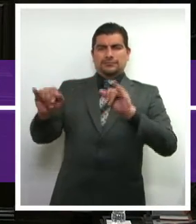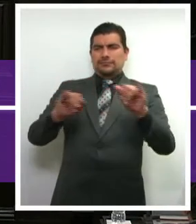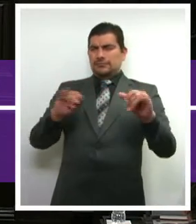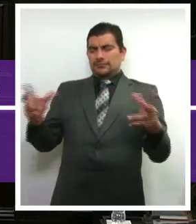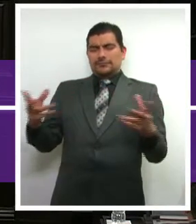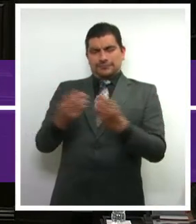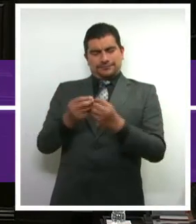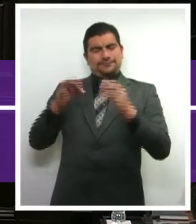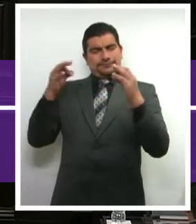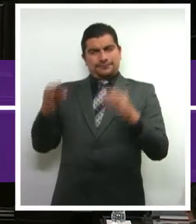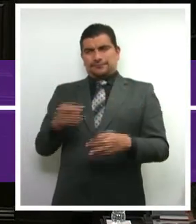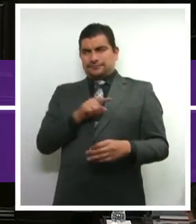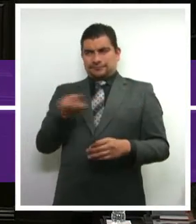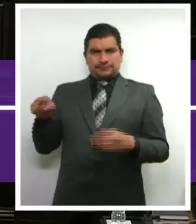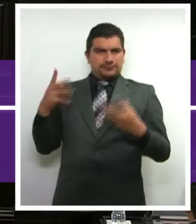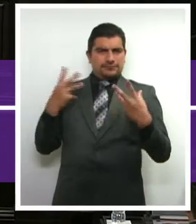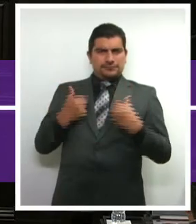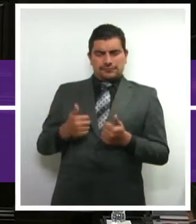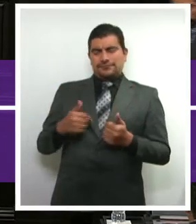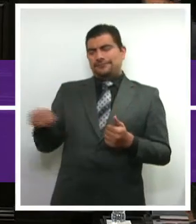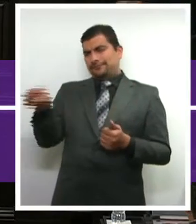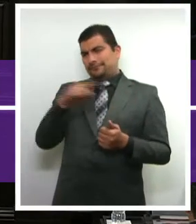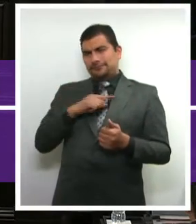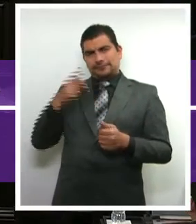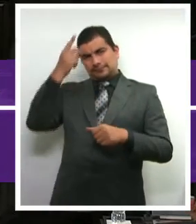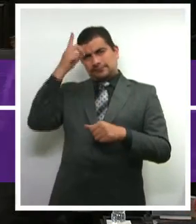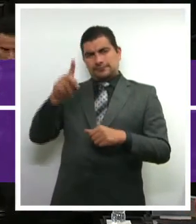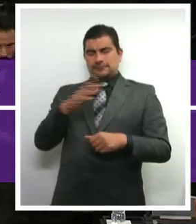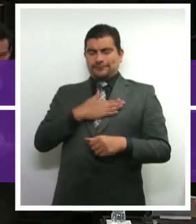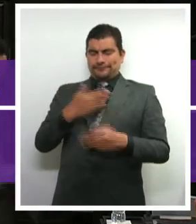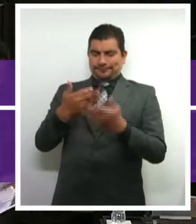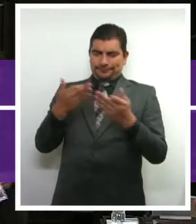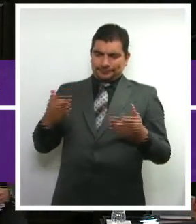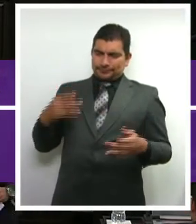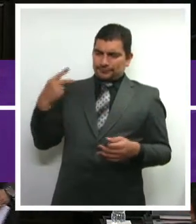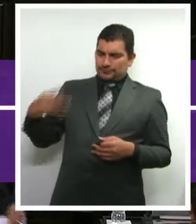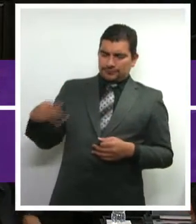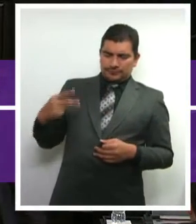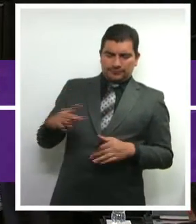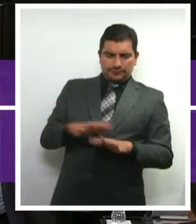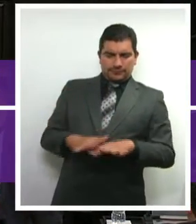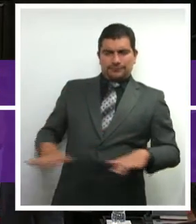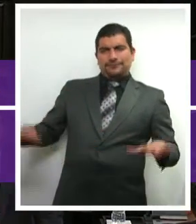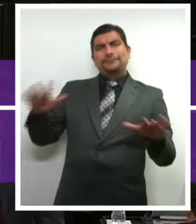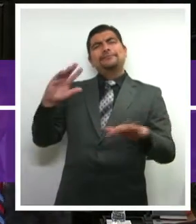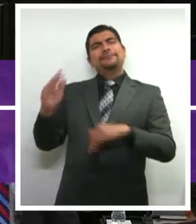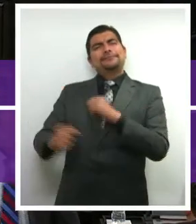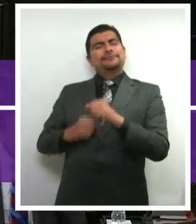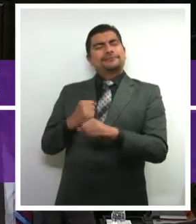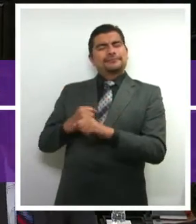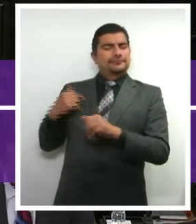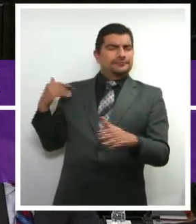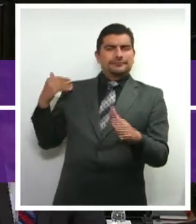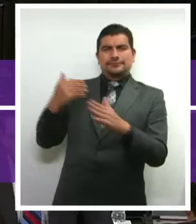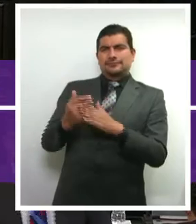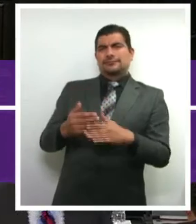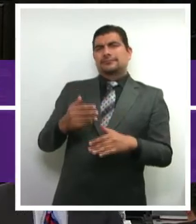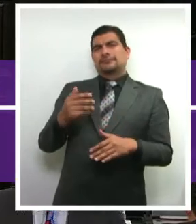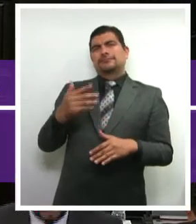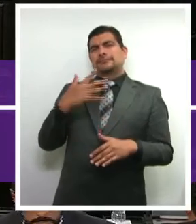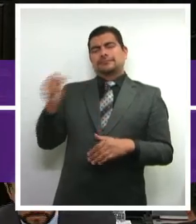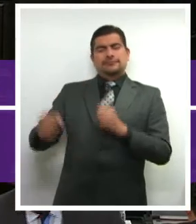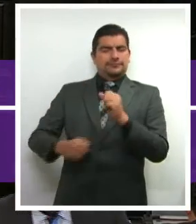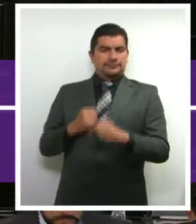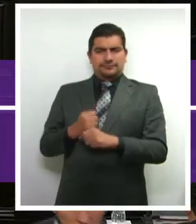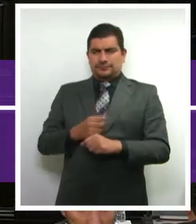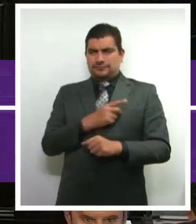debemos comprender que ellos, al ser los dueños de la tierra que habitamos desde hace aproximadamente 5 siglos,